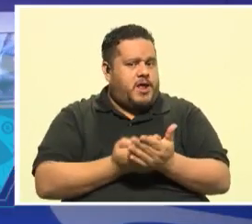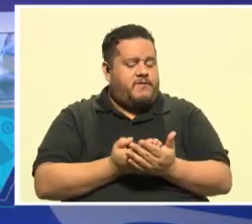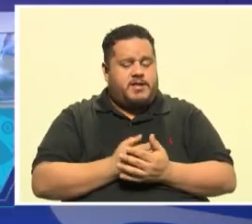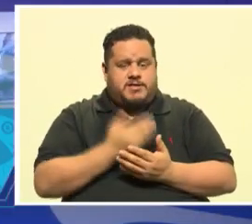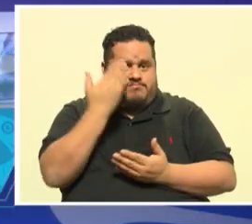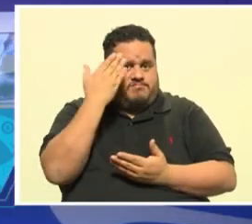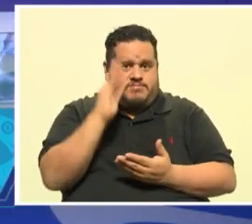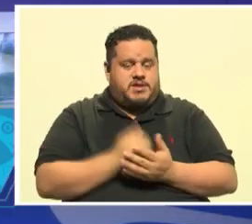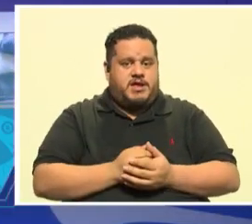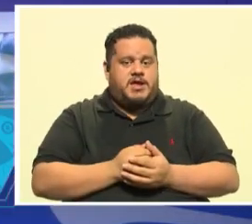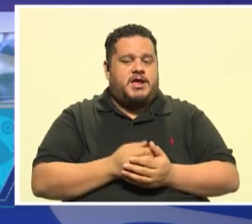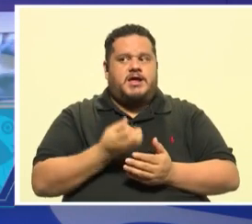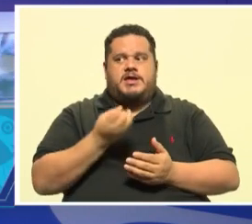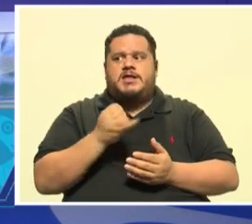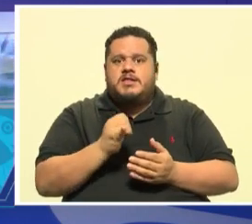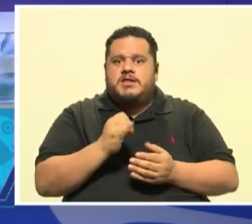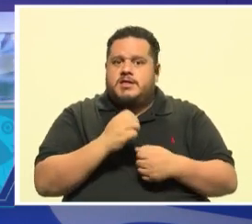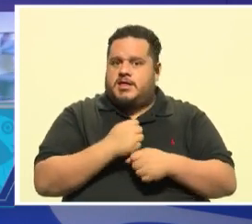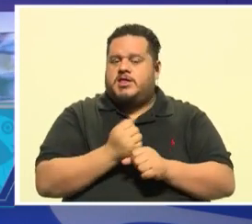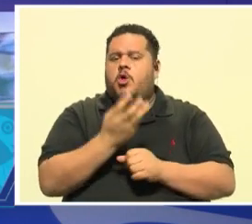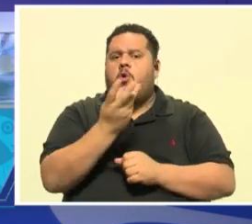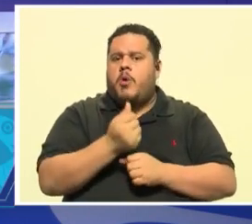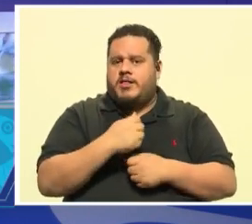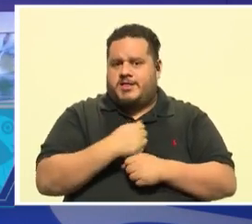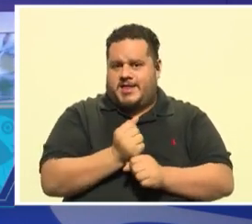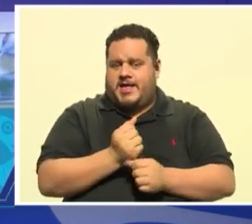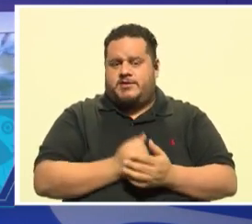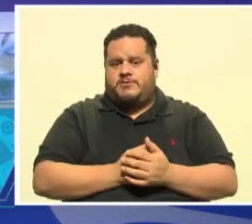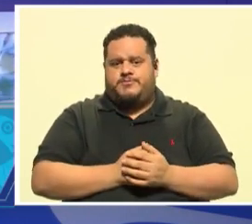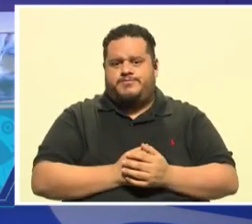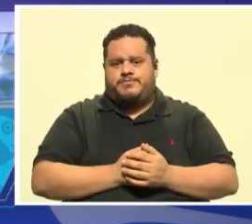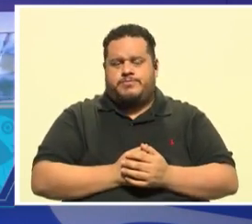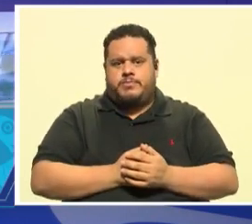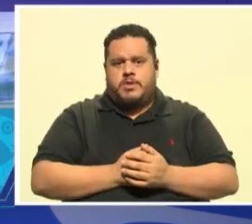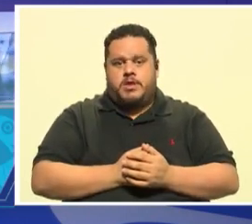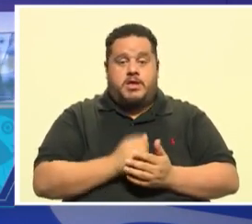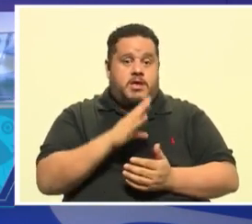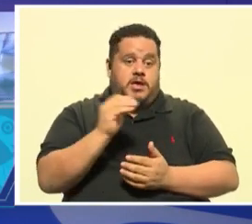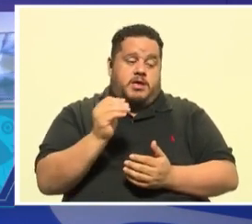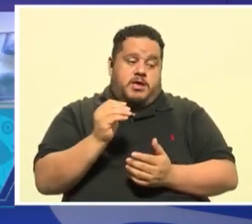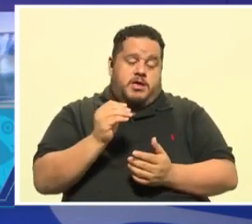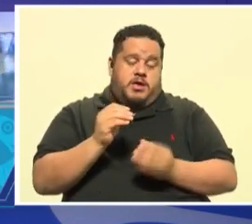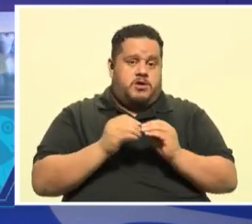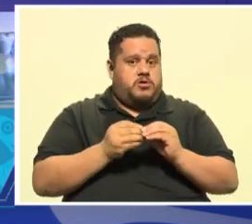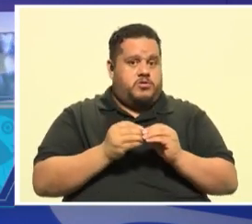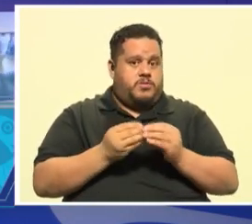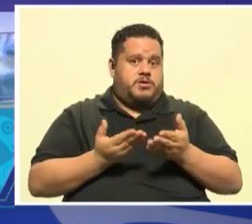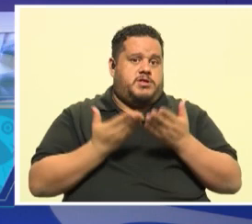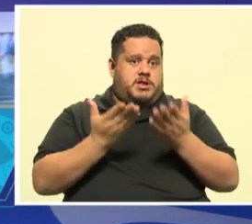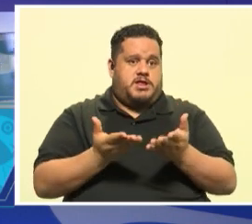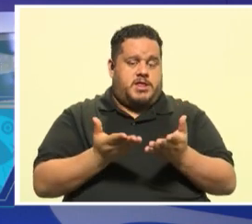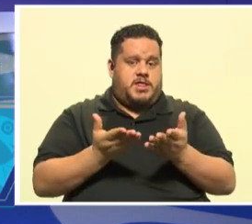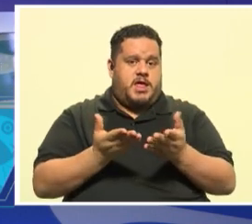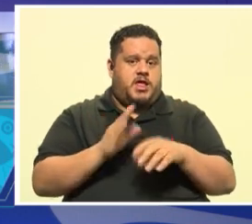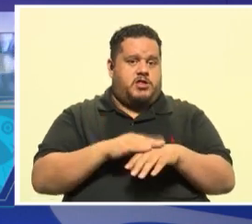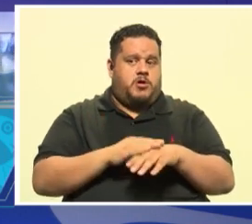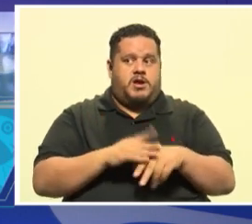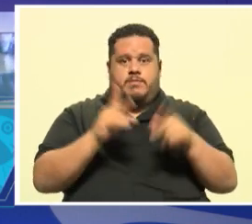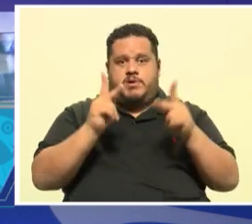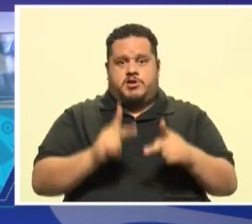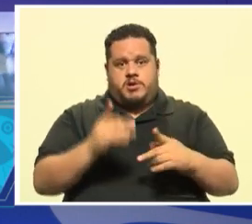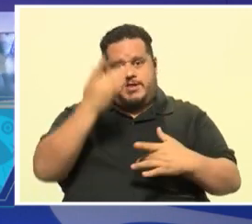en cámara, con su torso desnudo, sentados como en imágenes que nos recuerdan